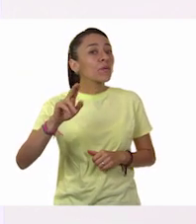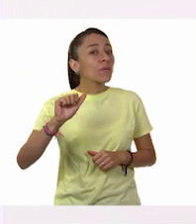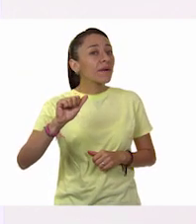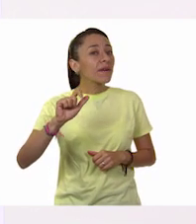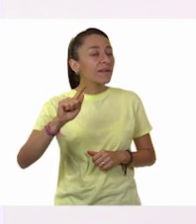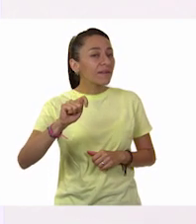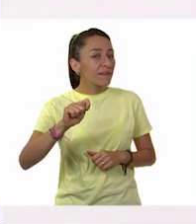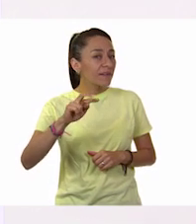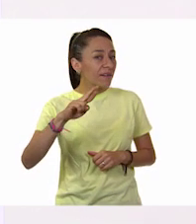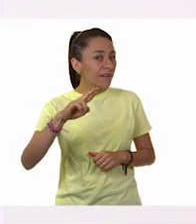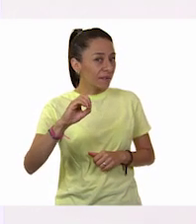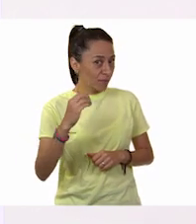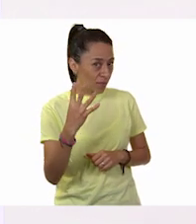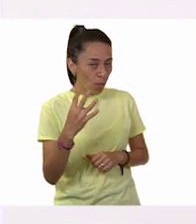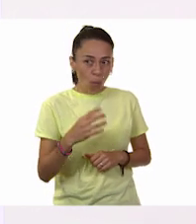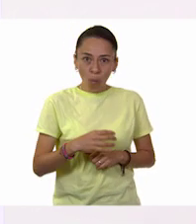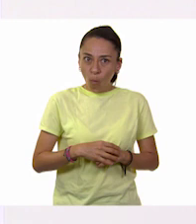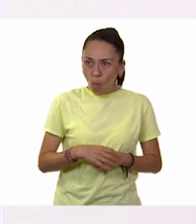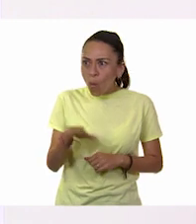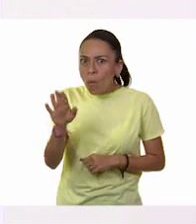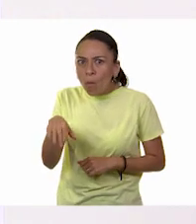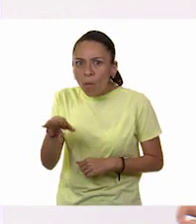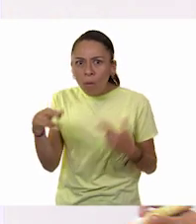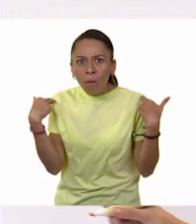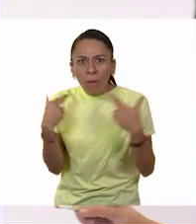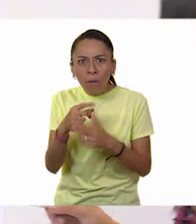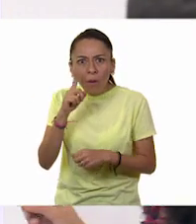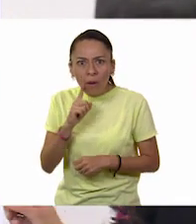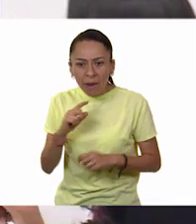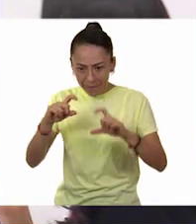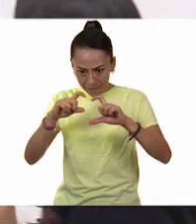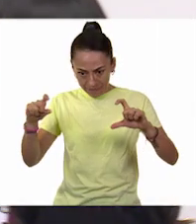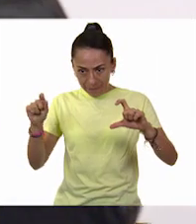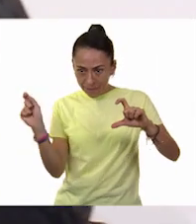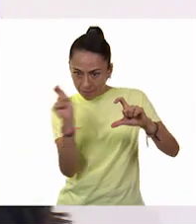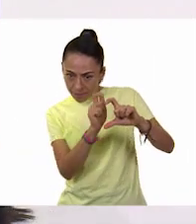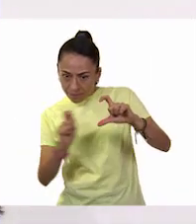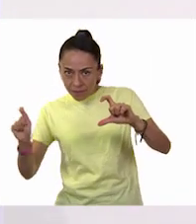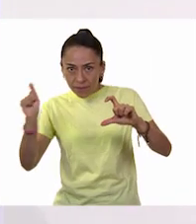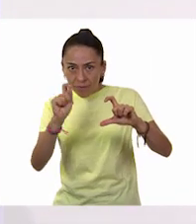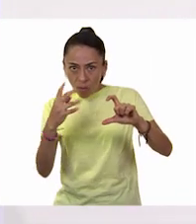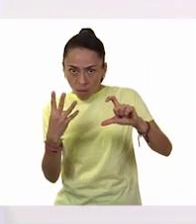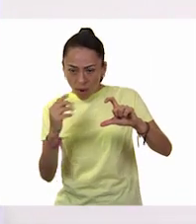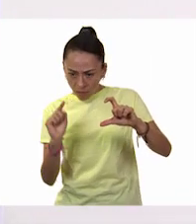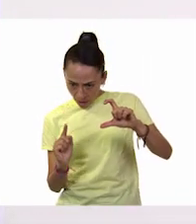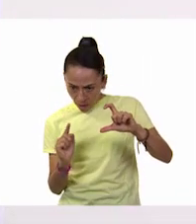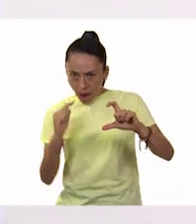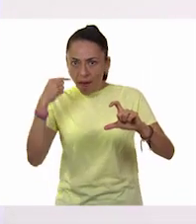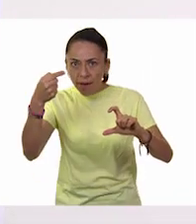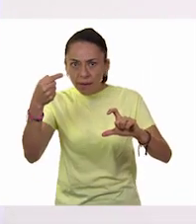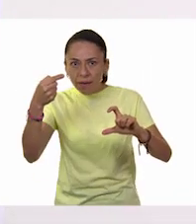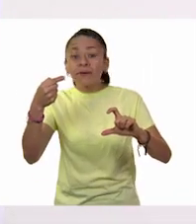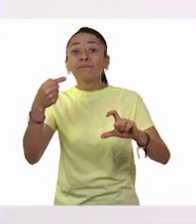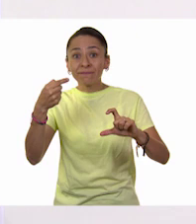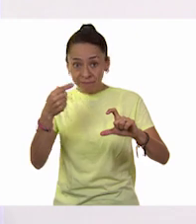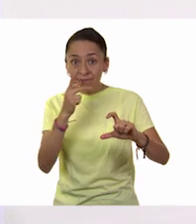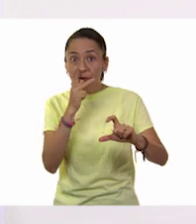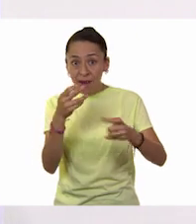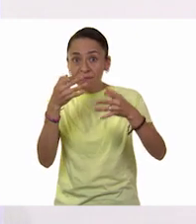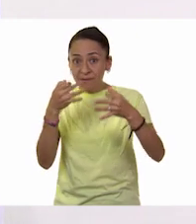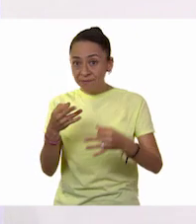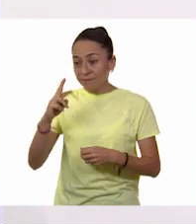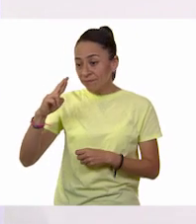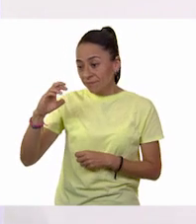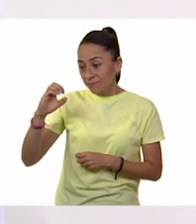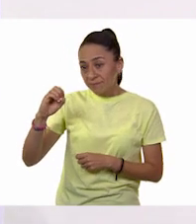maestra, arribita de 4 encontré la palabra rombo. Ah, le dimos una pista a María.